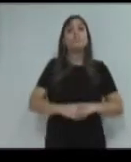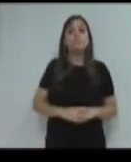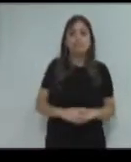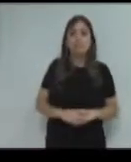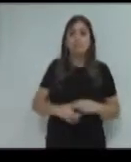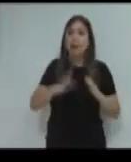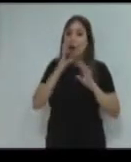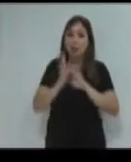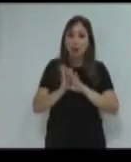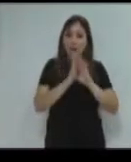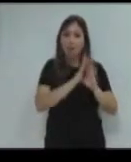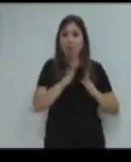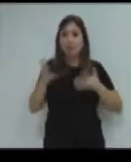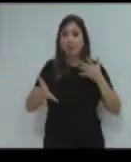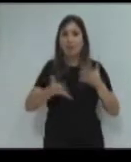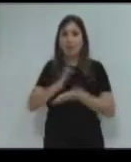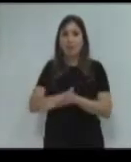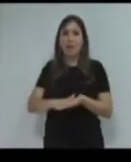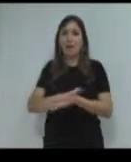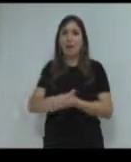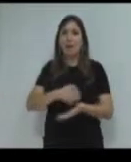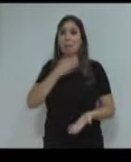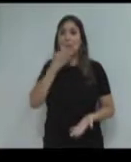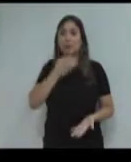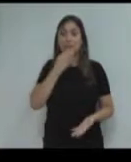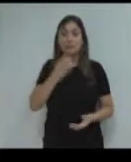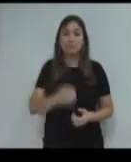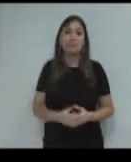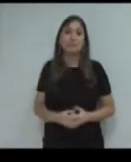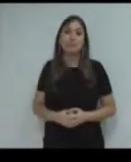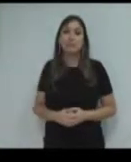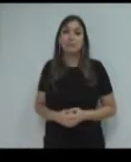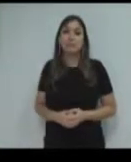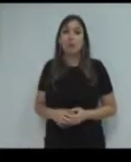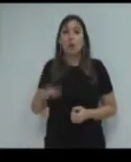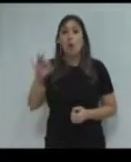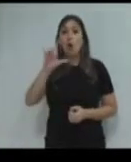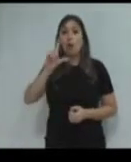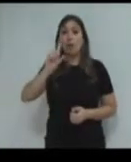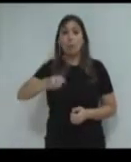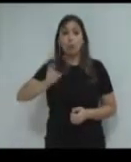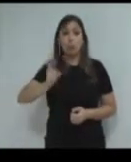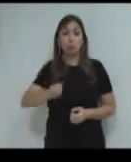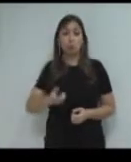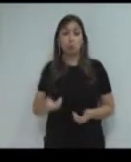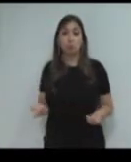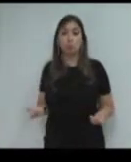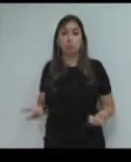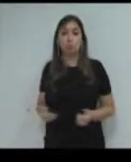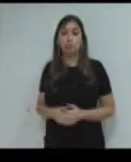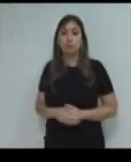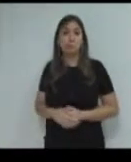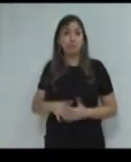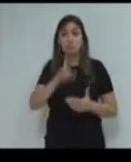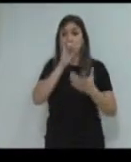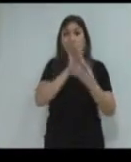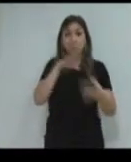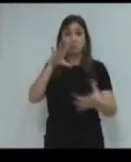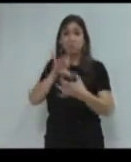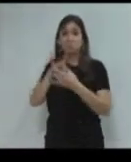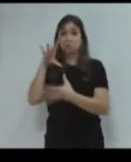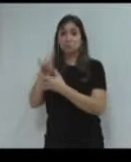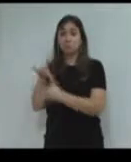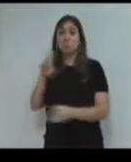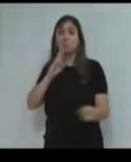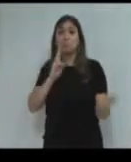hablar bajo entornos de Macintosh. Ya. O Linux. O es que... Sí, hay